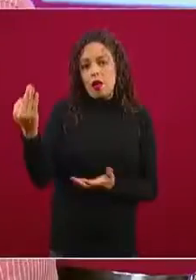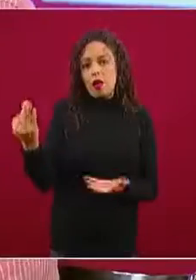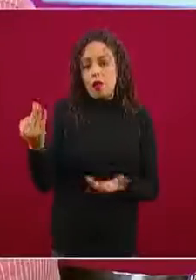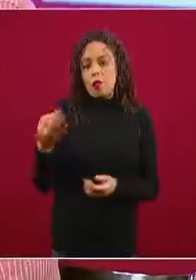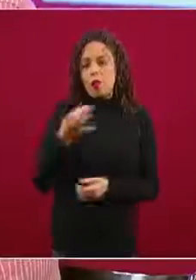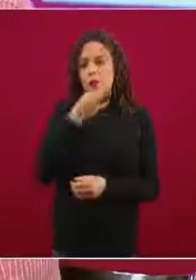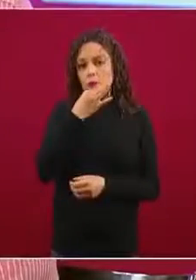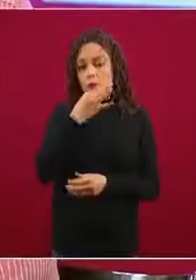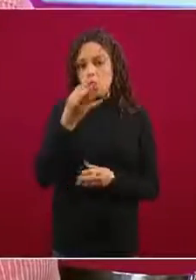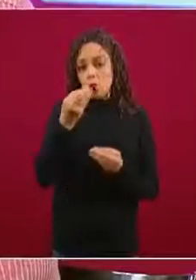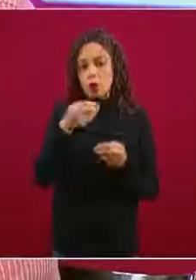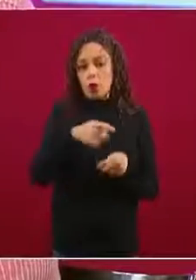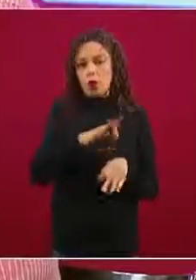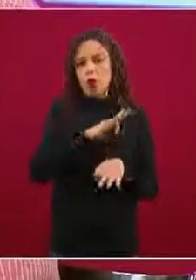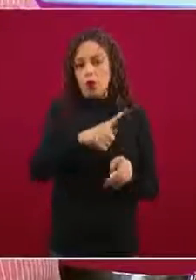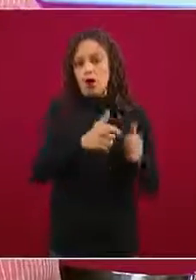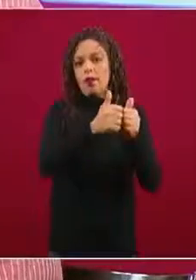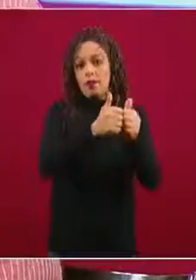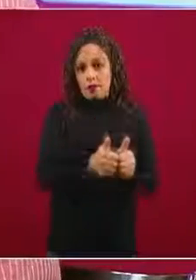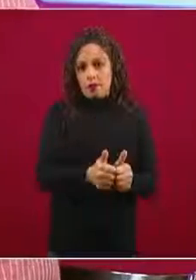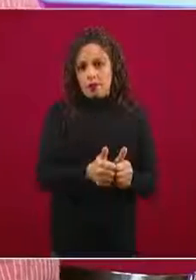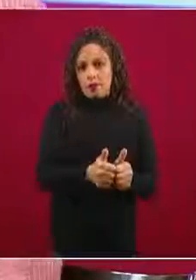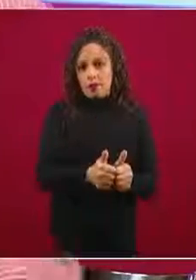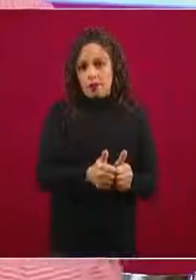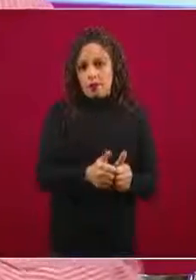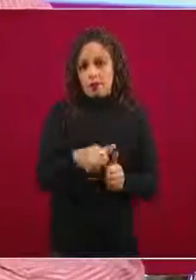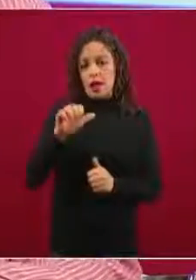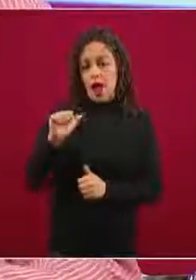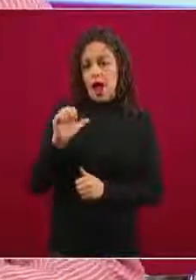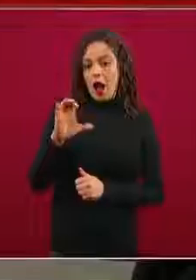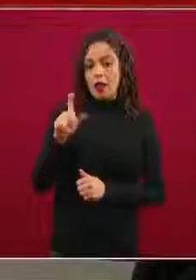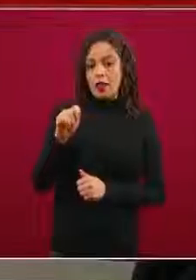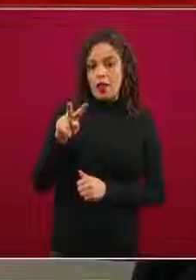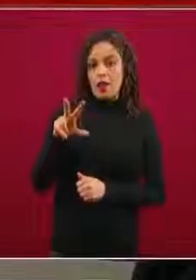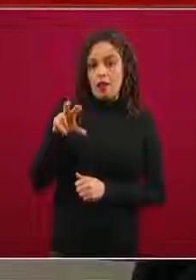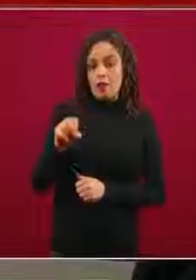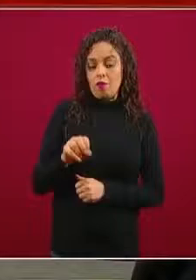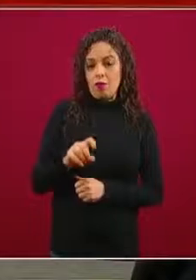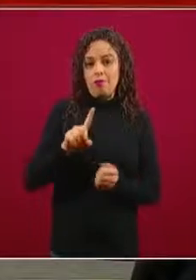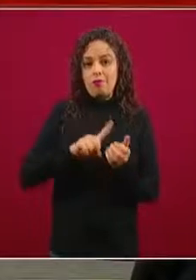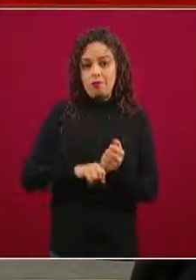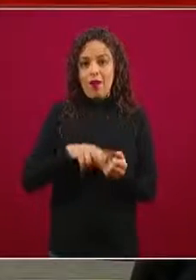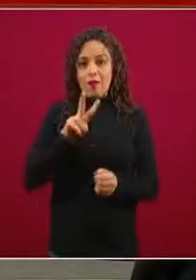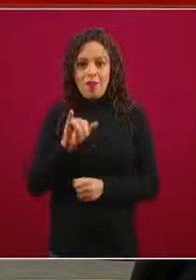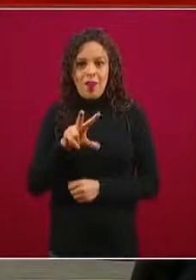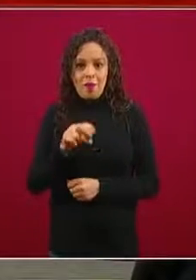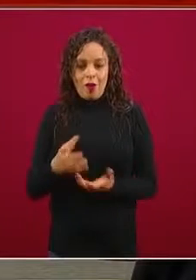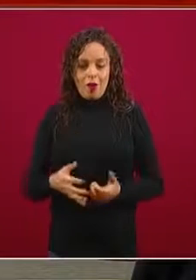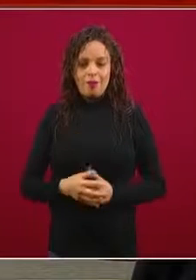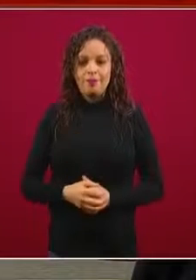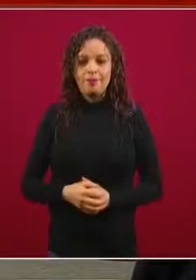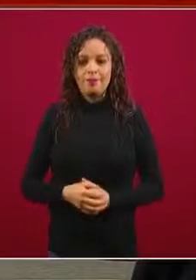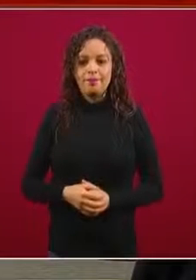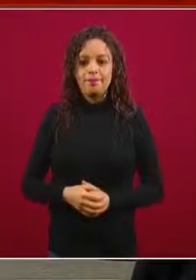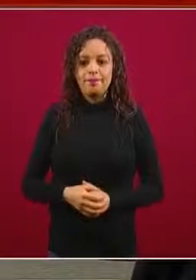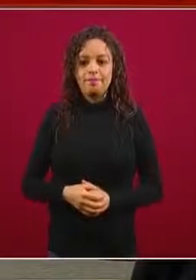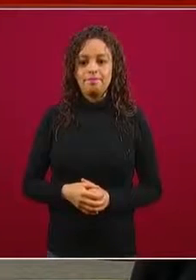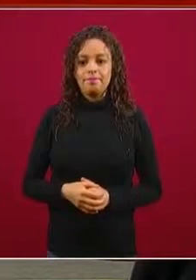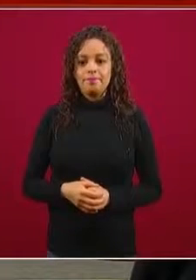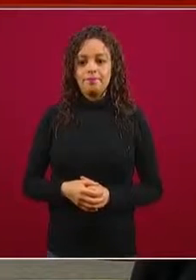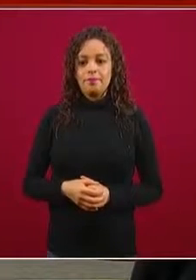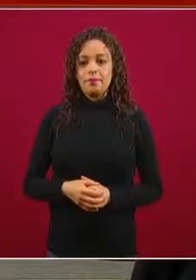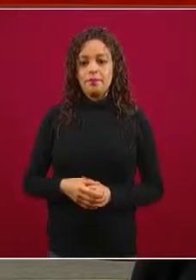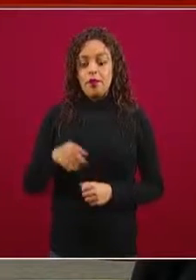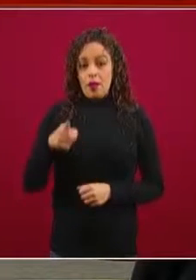minutos el virus en forma activa. Ahora, de los tres mecanismos, quiero destacar que el de los medios